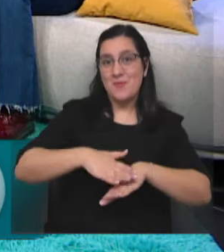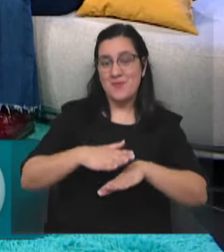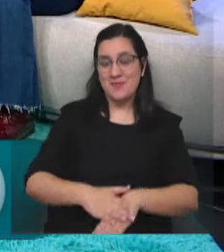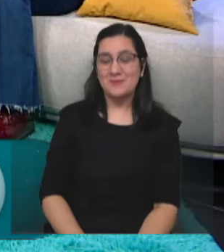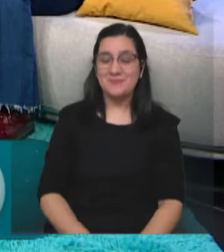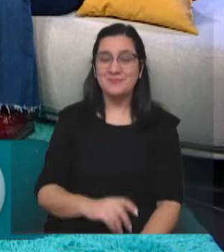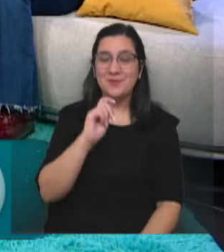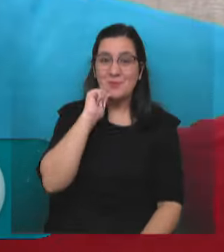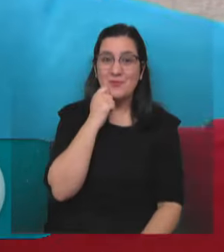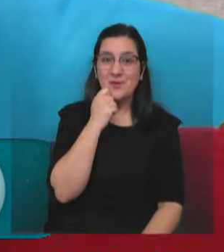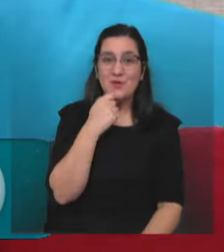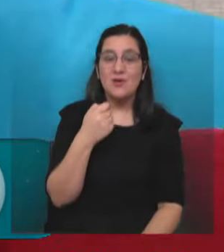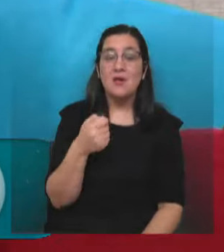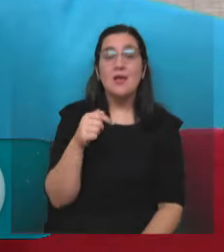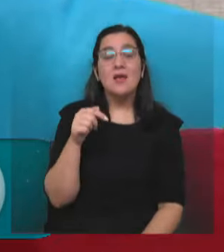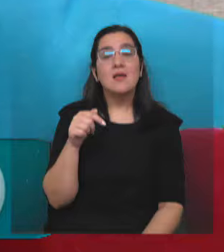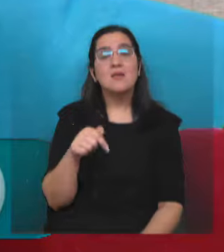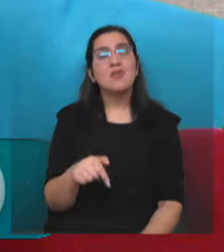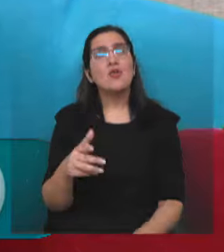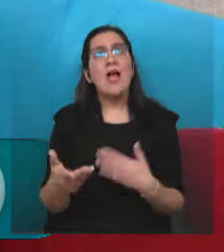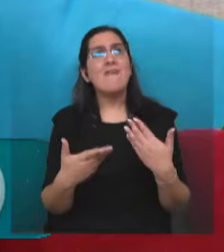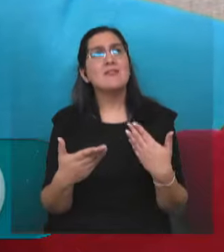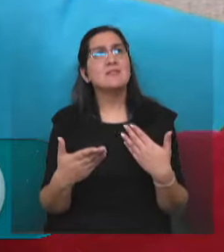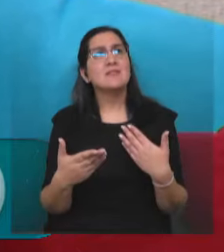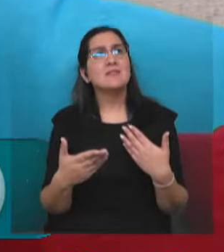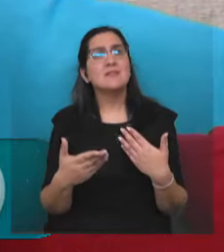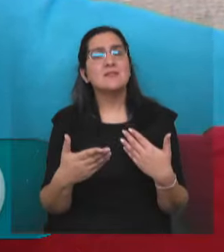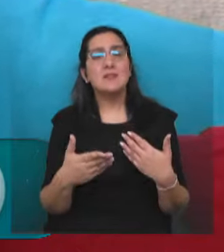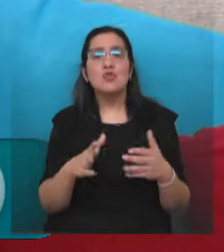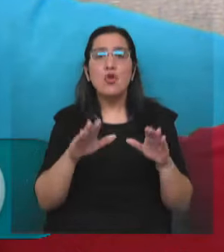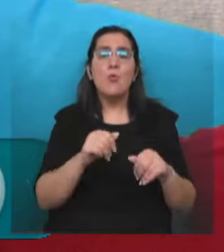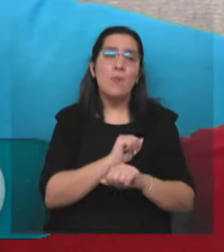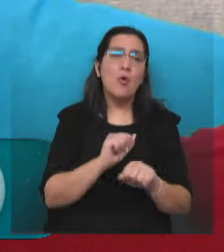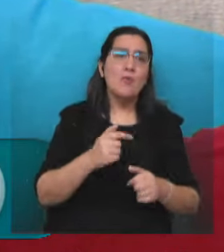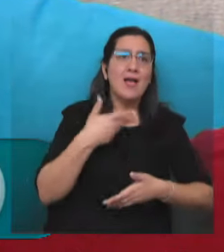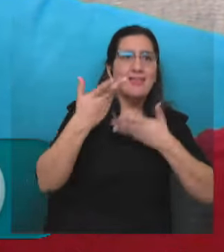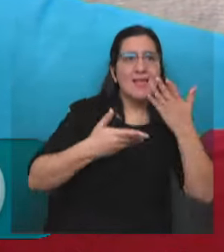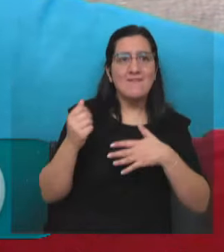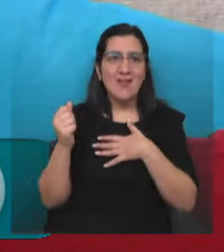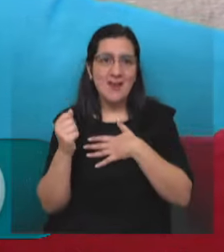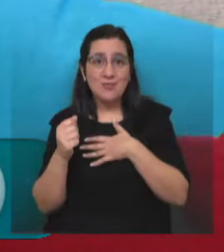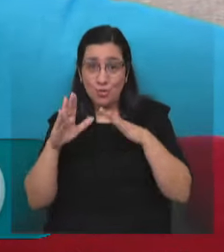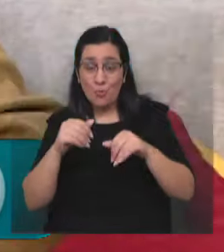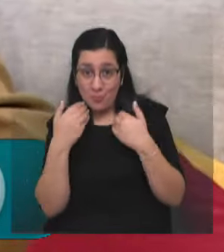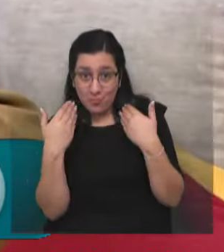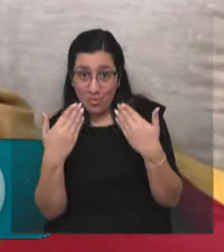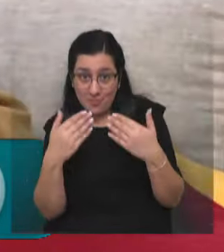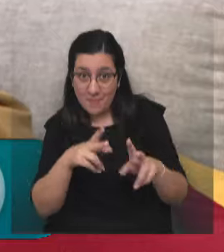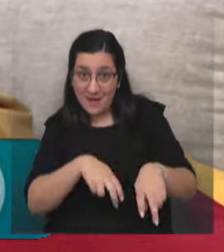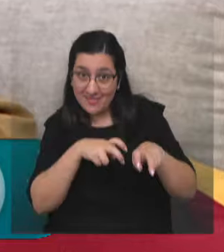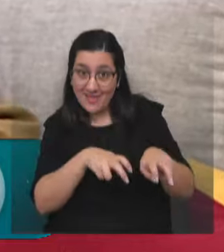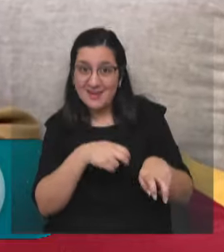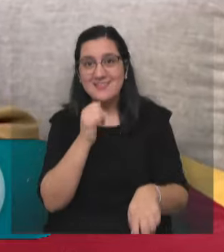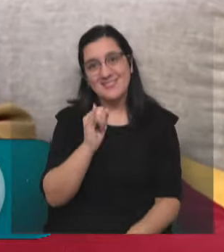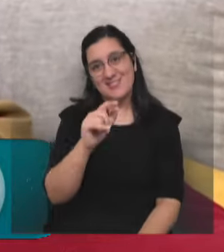Qué divino. Álvaro, y esto de que a veces se dice todos podemos cantar, todos podemos bailar, todos podemos plantar. Bueno, claro.